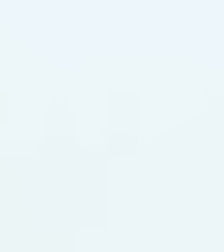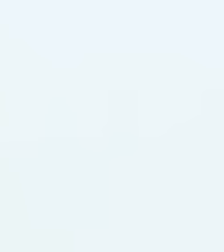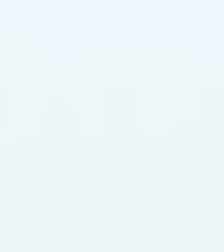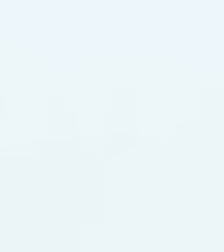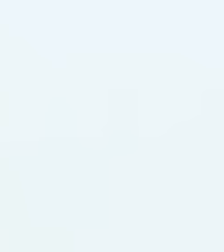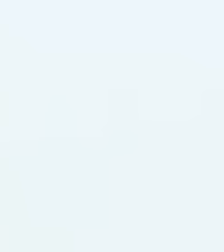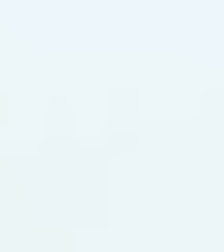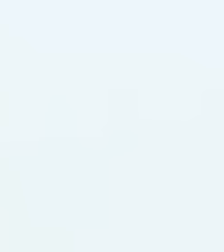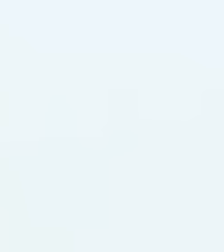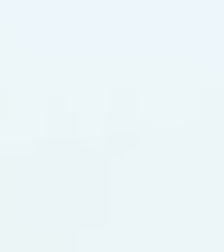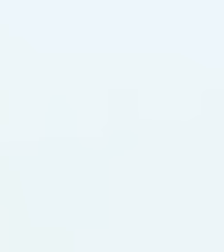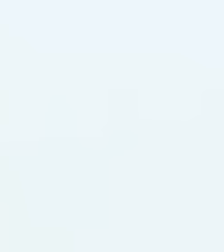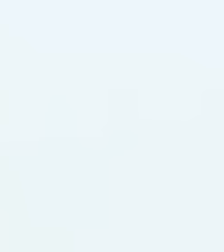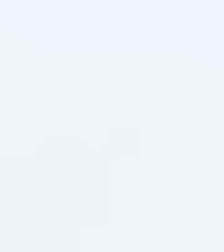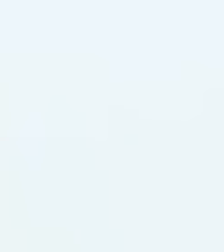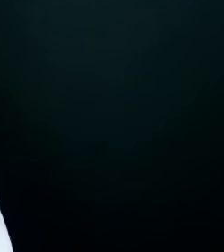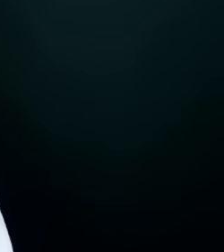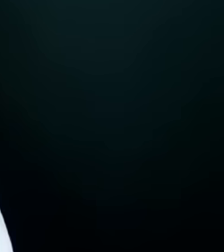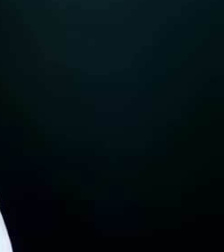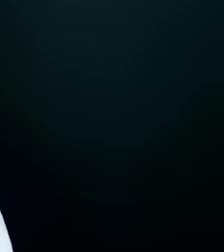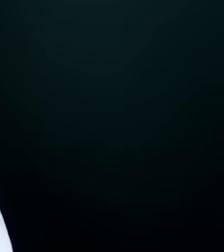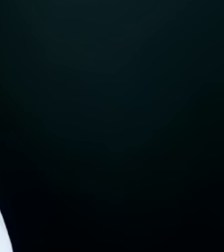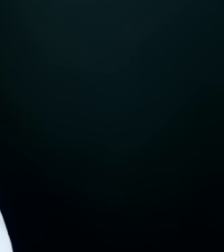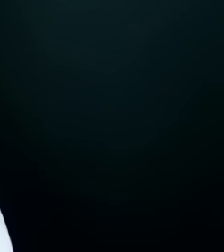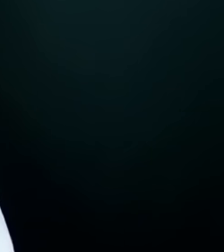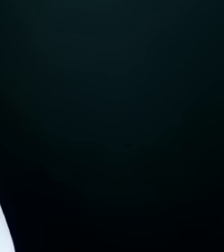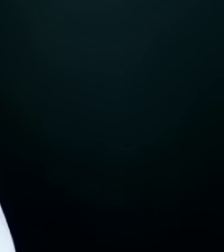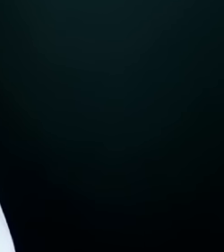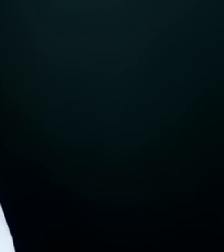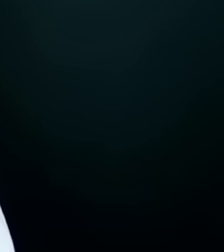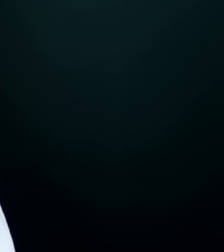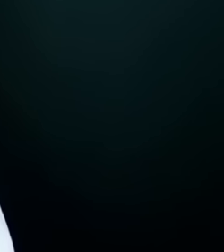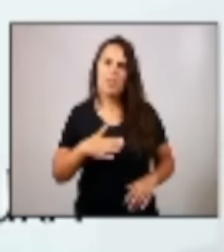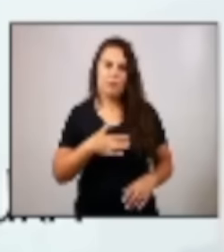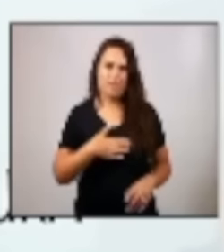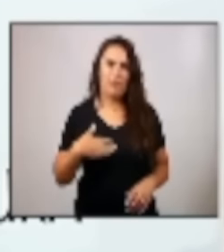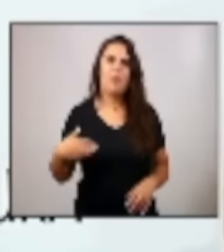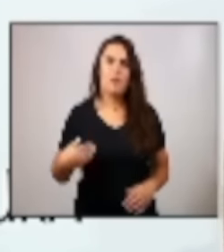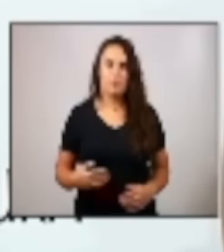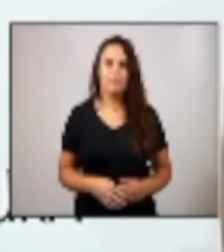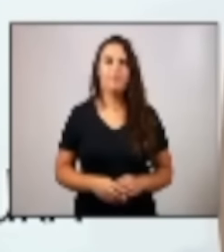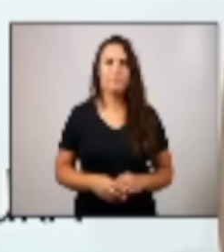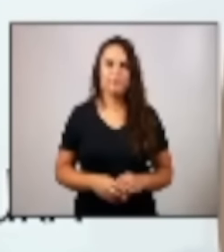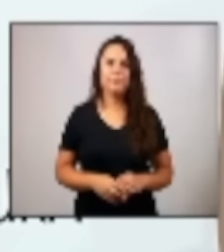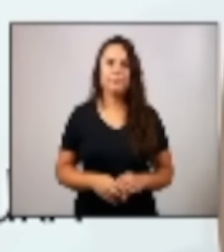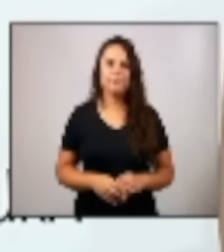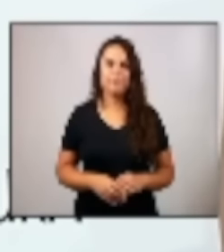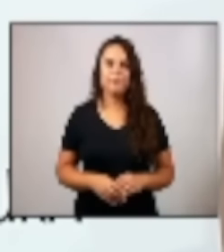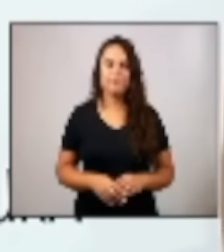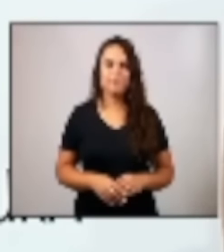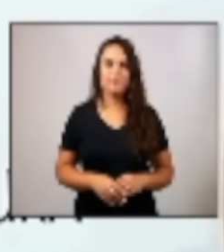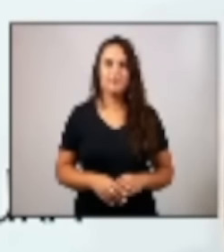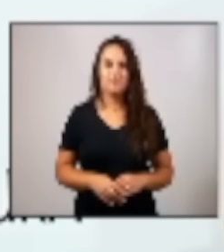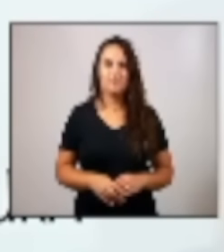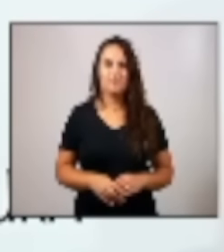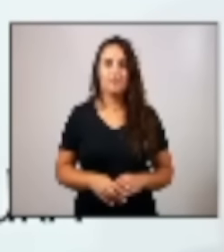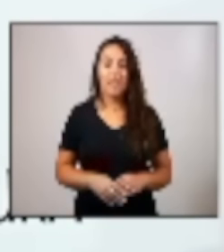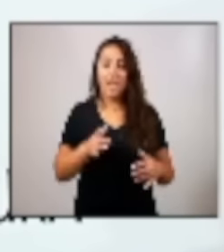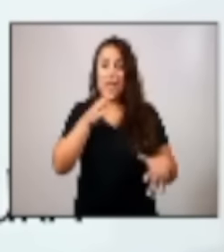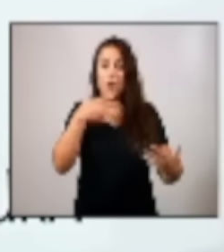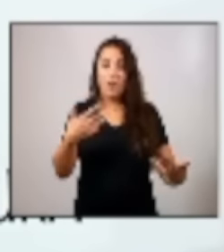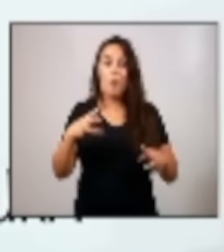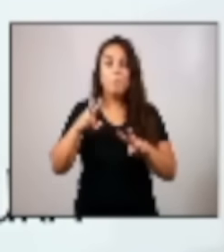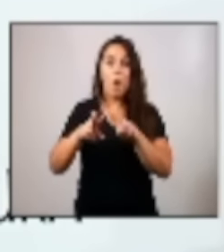Primero vamos a darnos de baja de uno y luego Dios dirá. Juas, pero hay más. Entiendo el giro que ha tomado